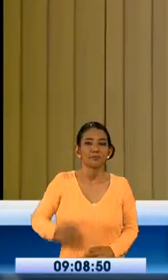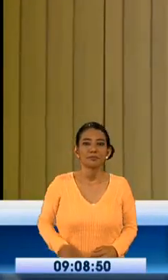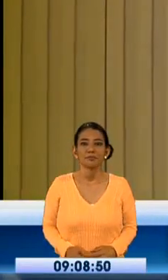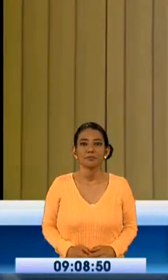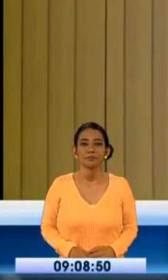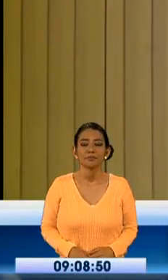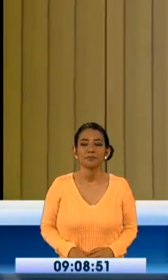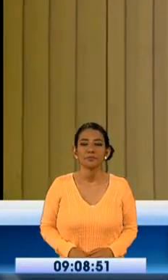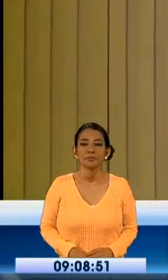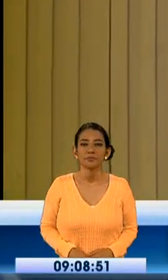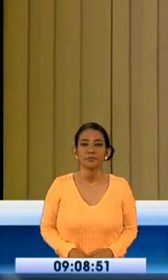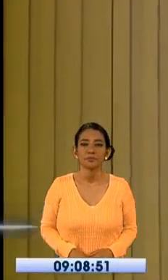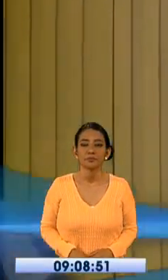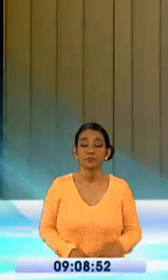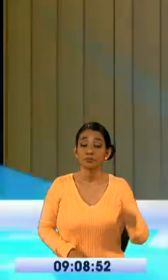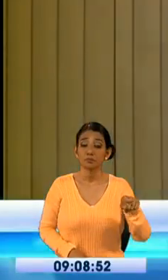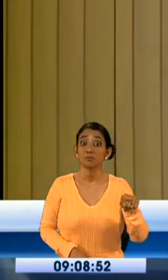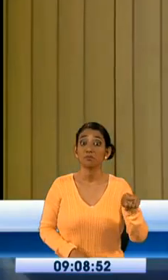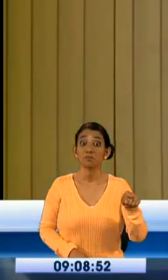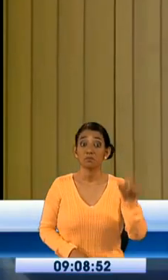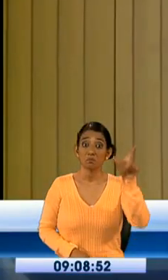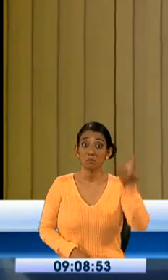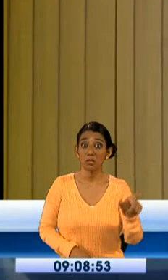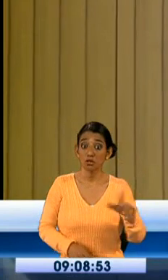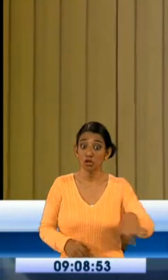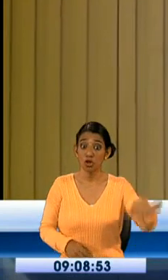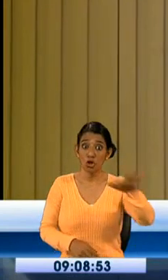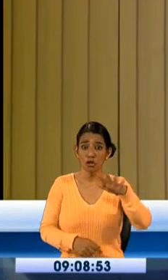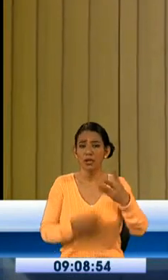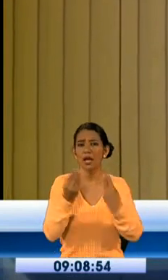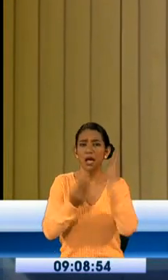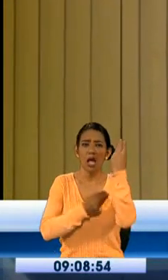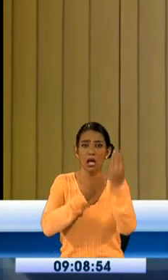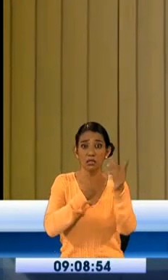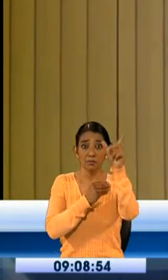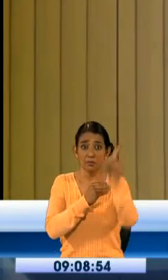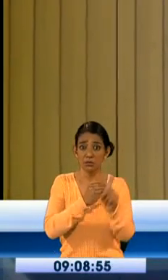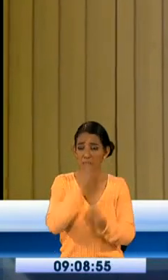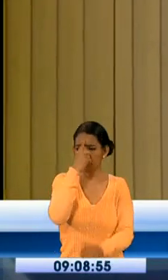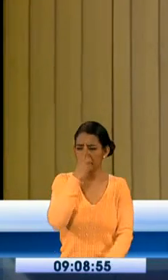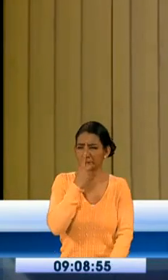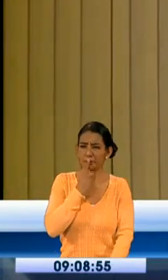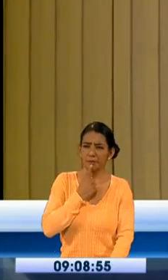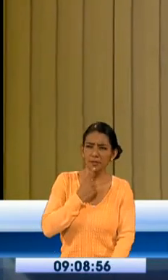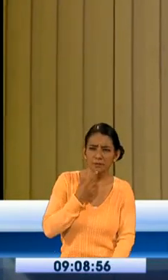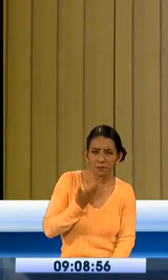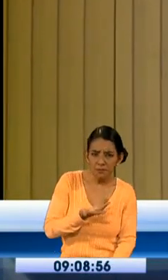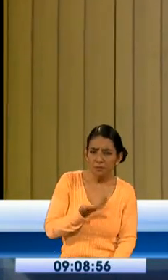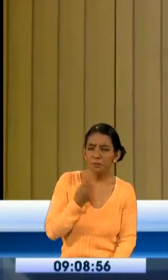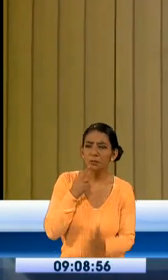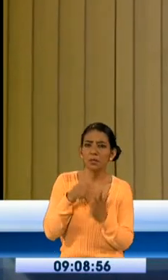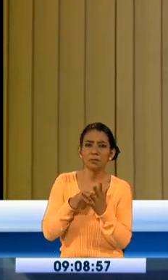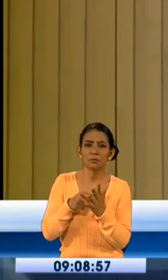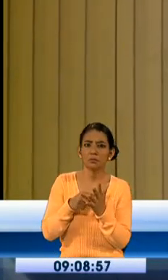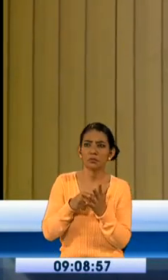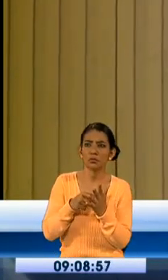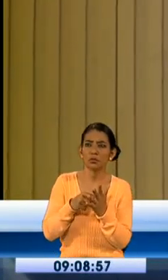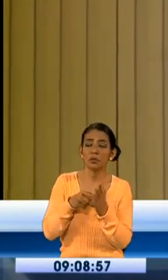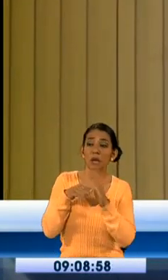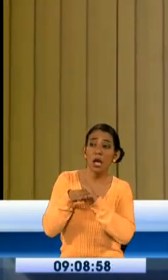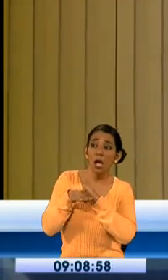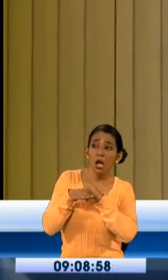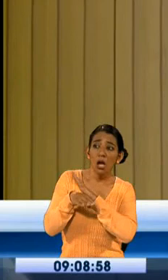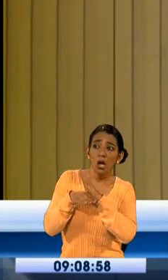Estas personas perfilan a sus víctimas en los centros de bancarios